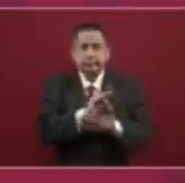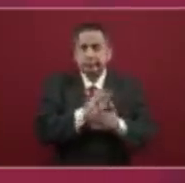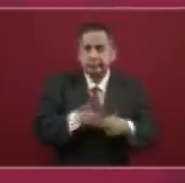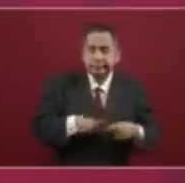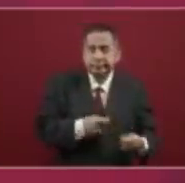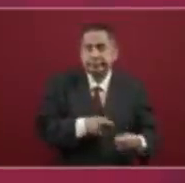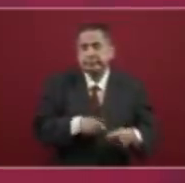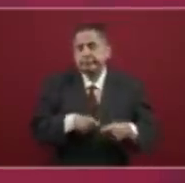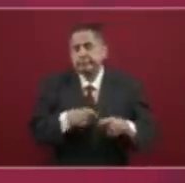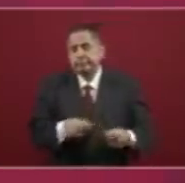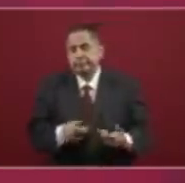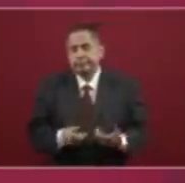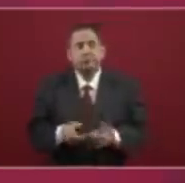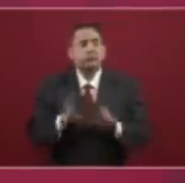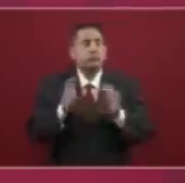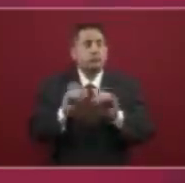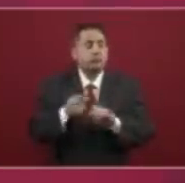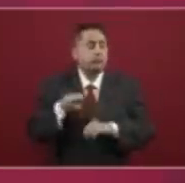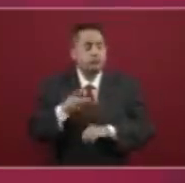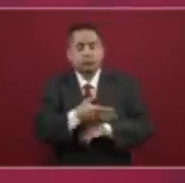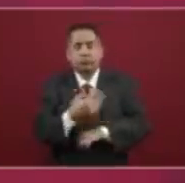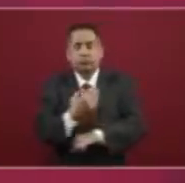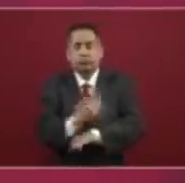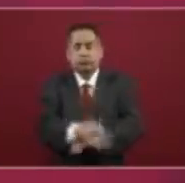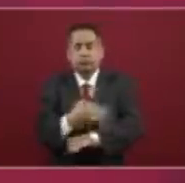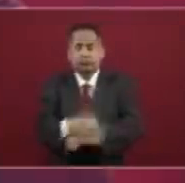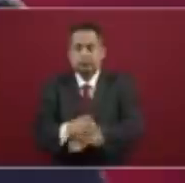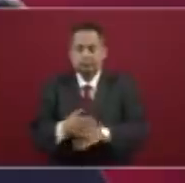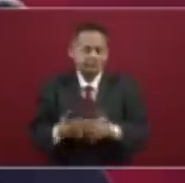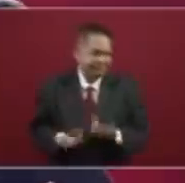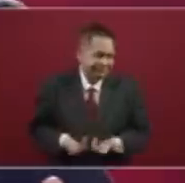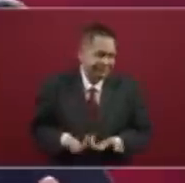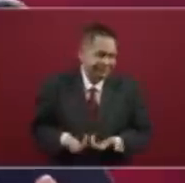o como eventuales. Entonces,